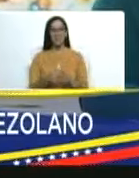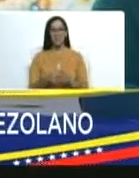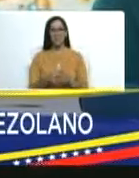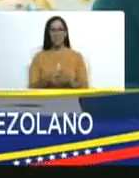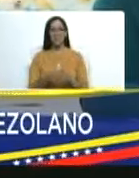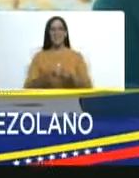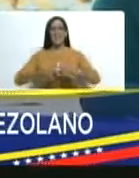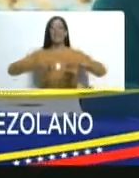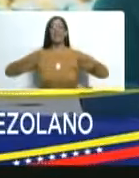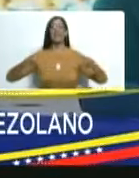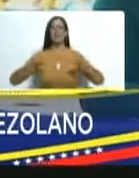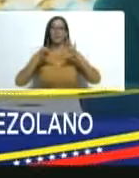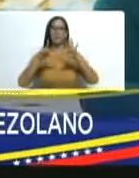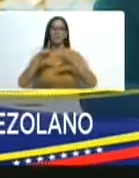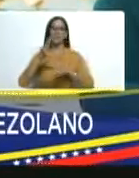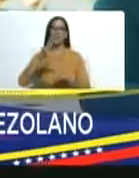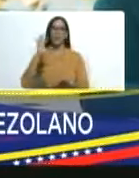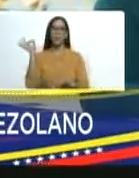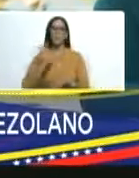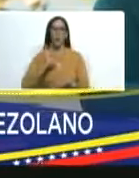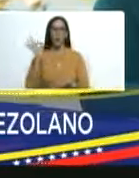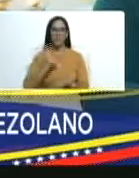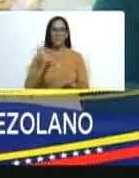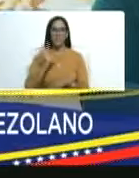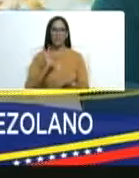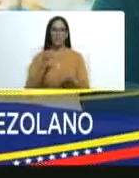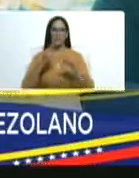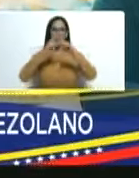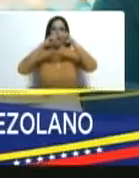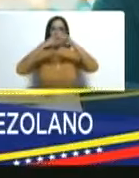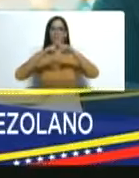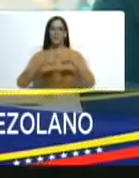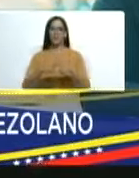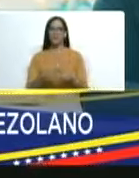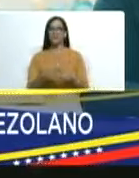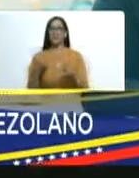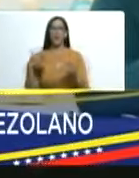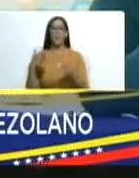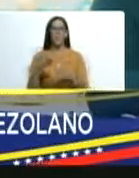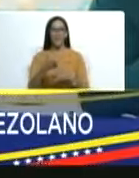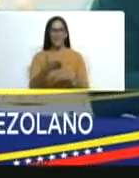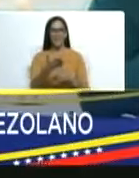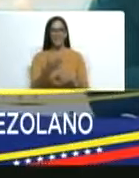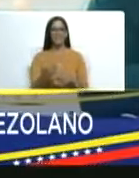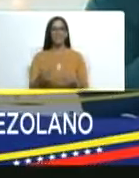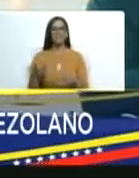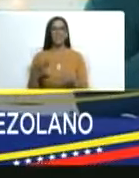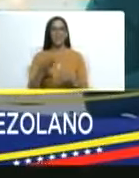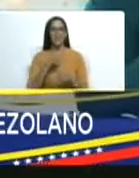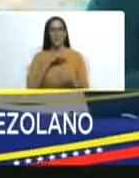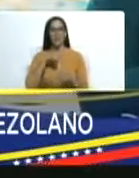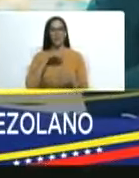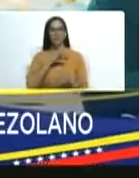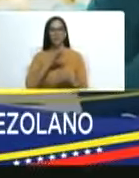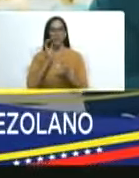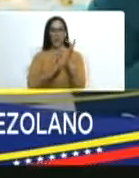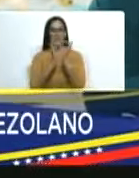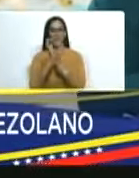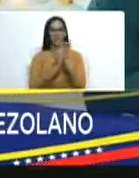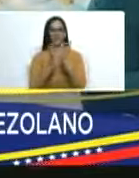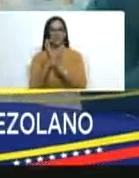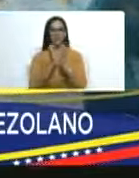un 73% la multiplicación de los peces de la sardina de nuestro Señor Jesucristo.